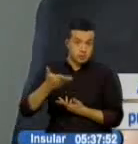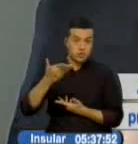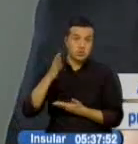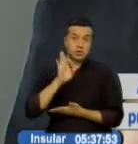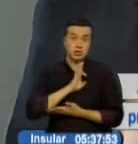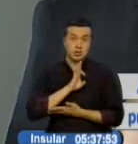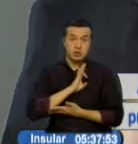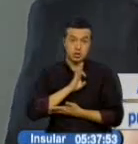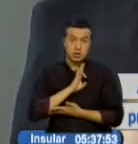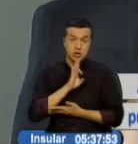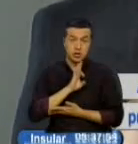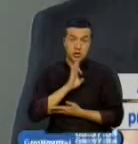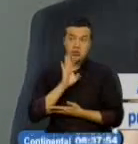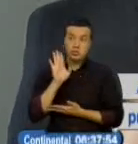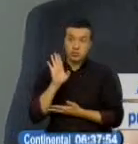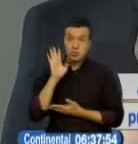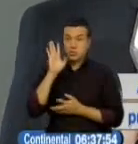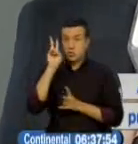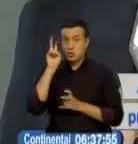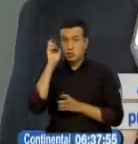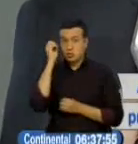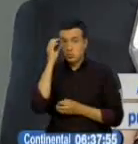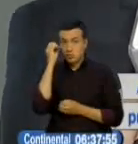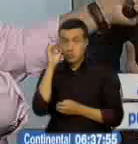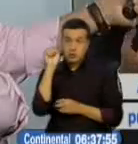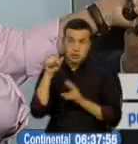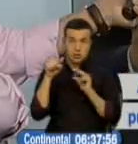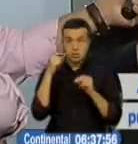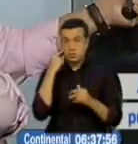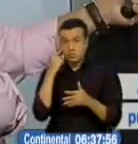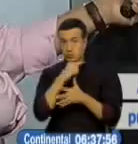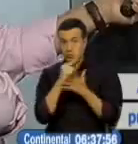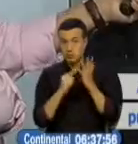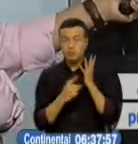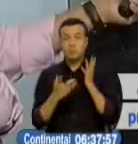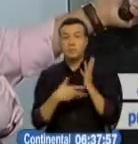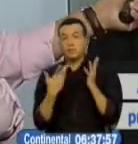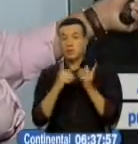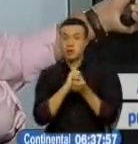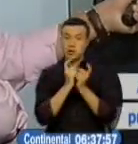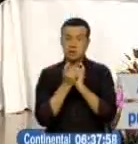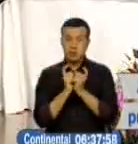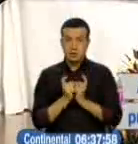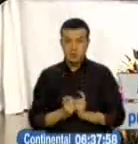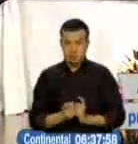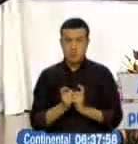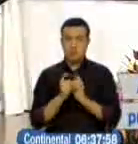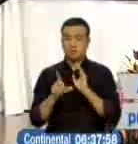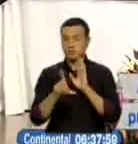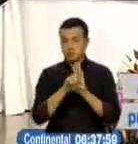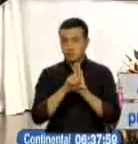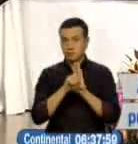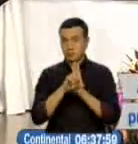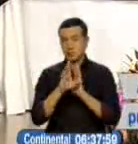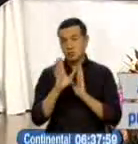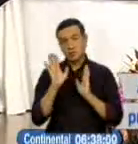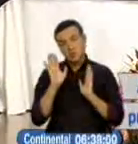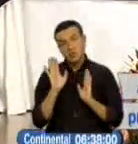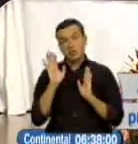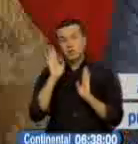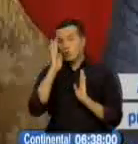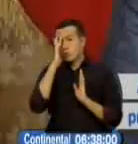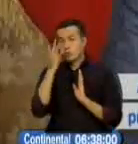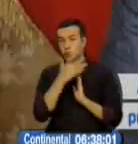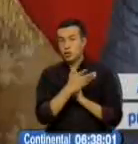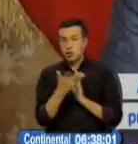técnica legislativa sea la que emite el informe de procedibilidad. Alcance que podría modificar el espíritu de la norma, afirmó Torres, pues de por